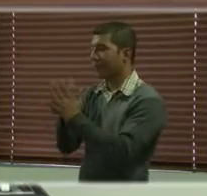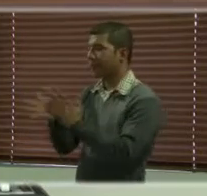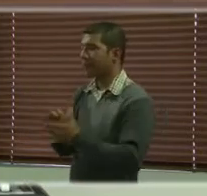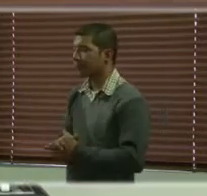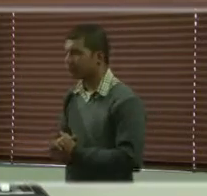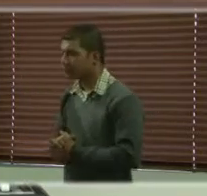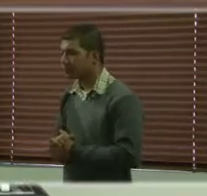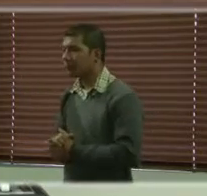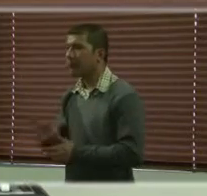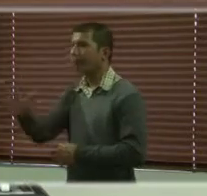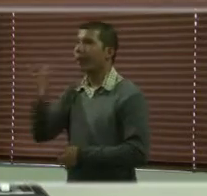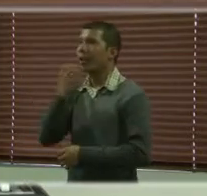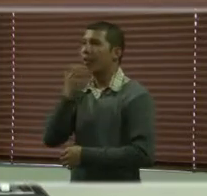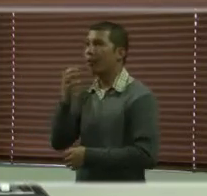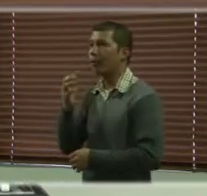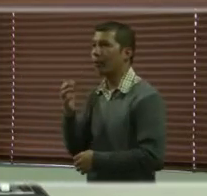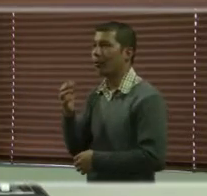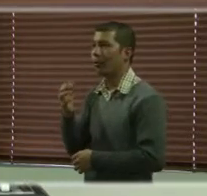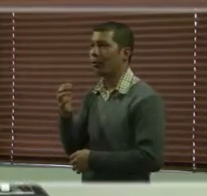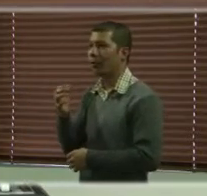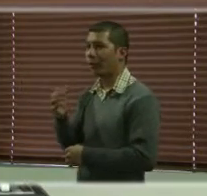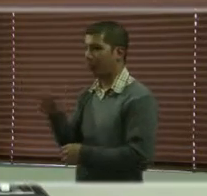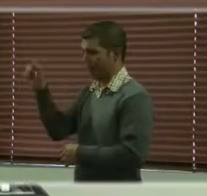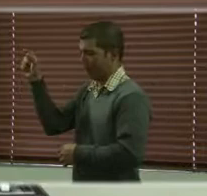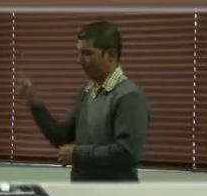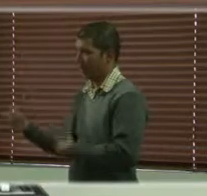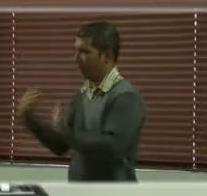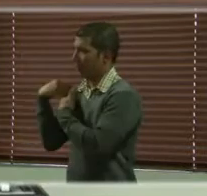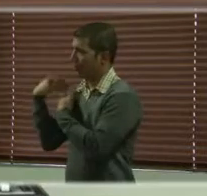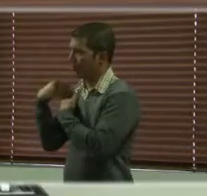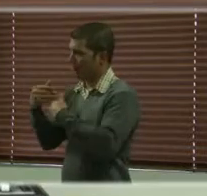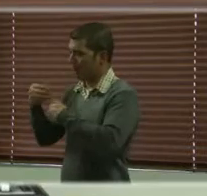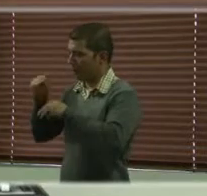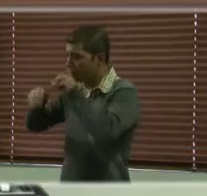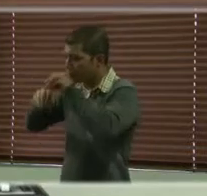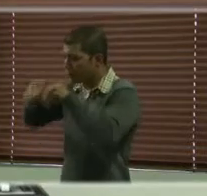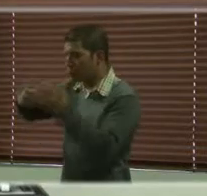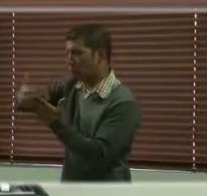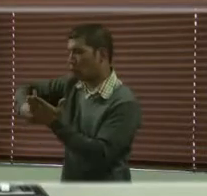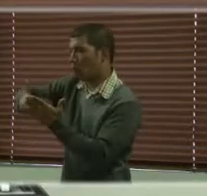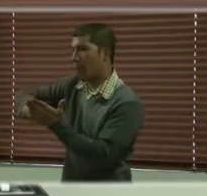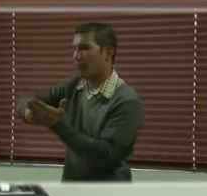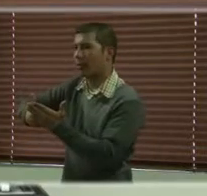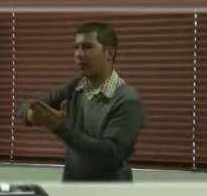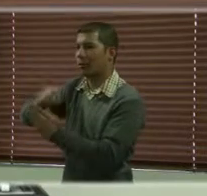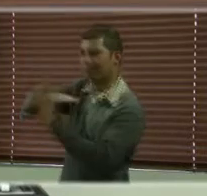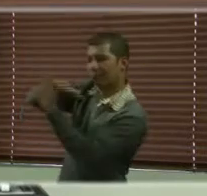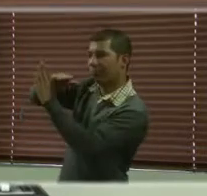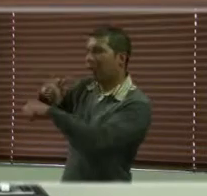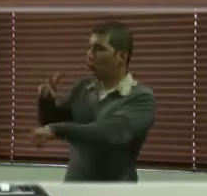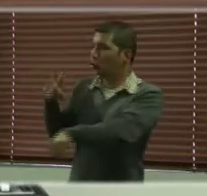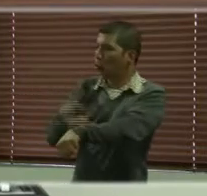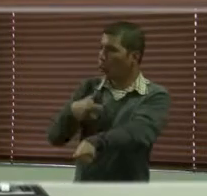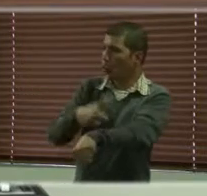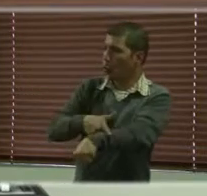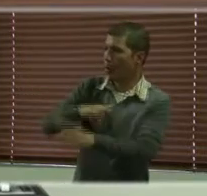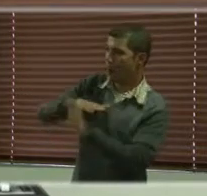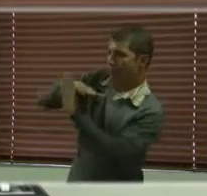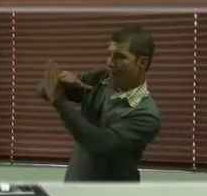la tortura por ejemplo ha producido unos documentos bien interesantes en donde en donde ha